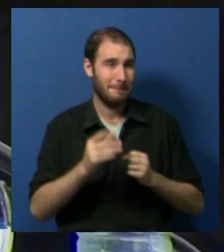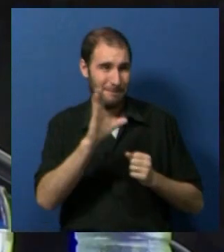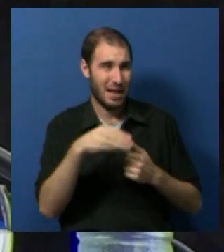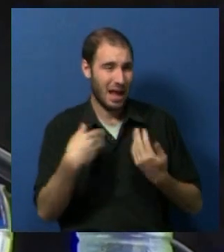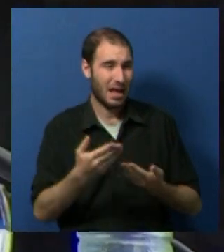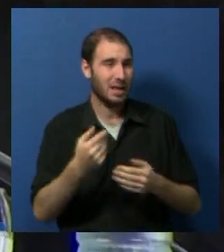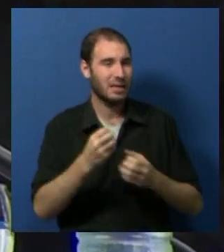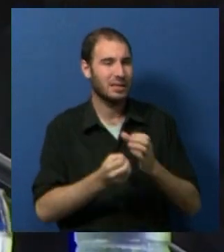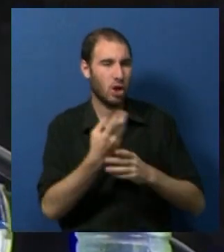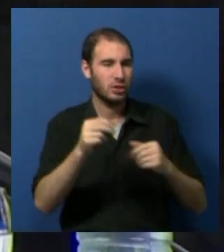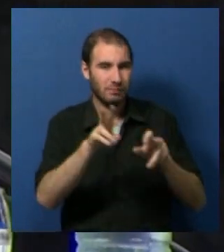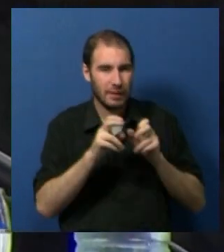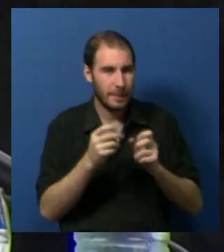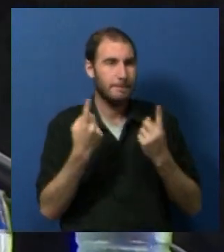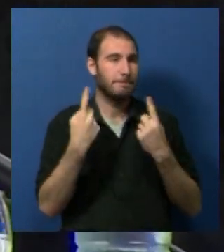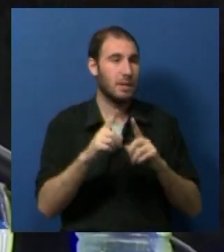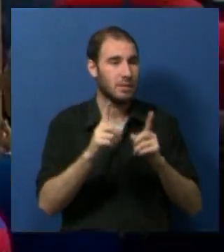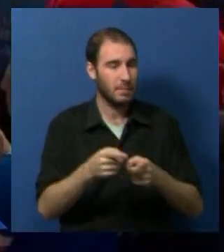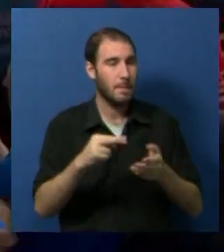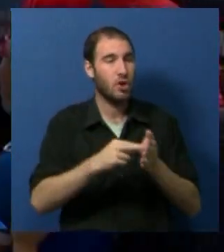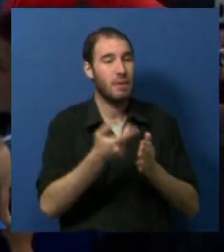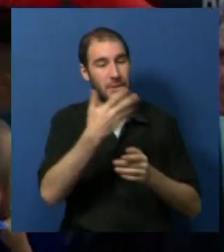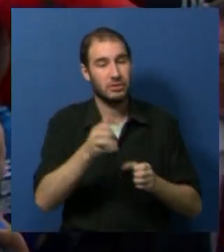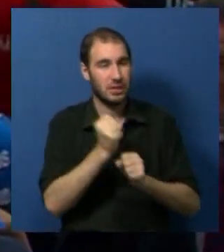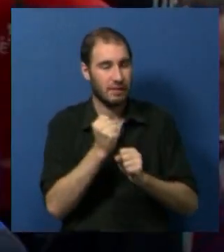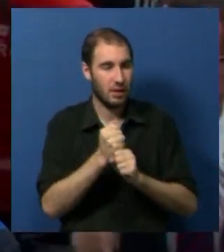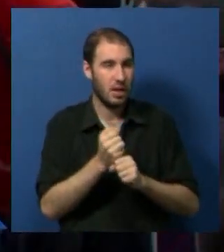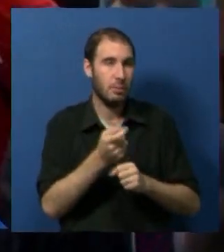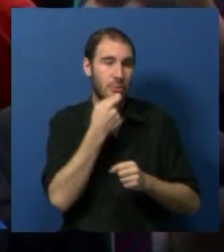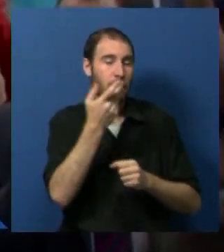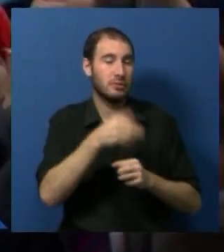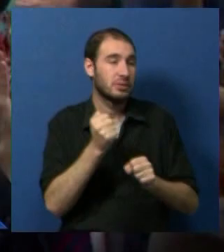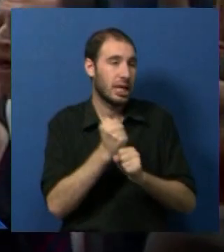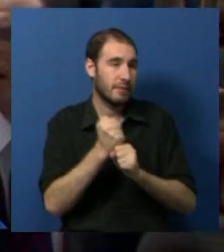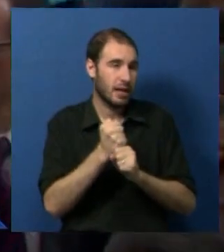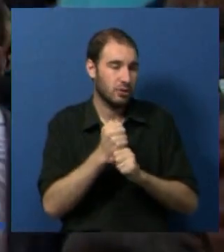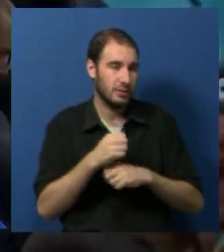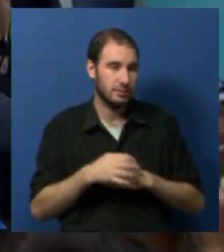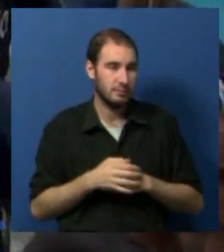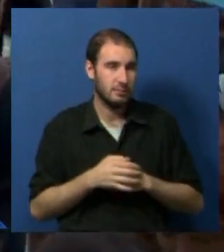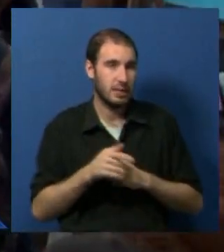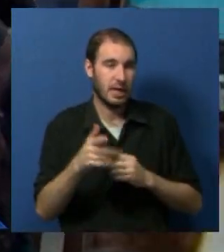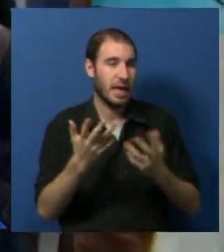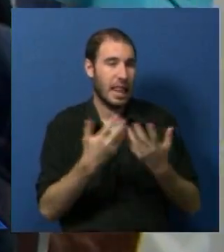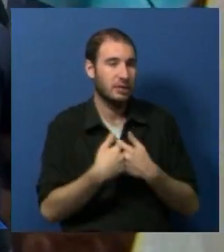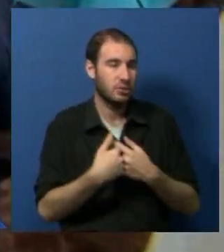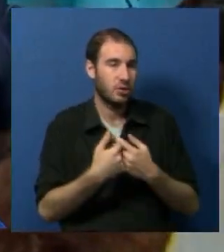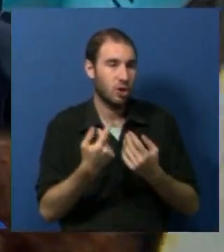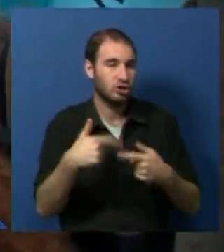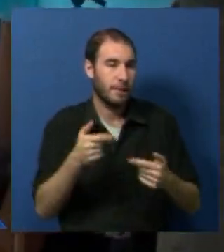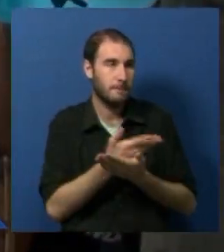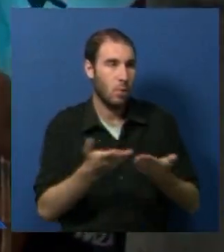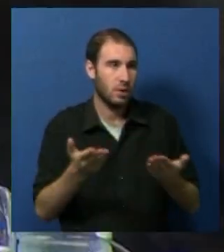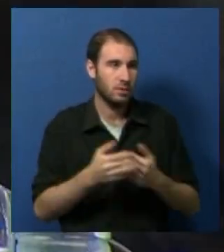en la generación de riqueza, pero también que afecta a los trabajadores, a aquellos trabajadores que no tienen relación con lo